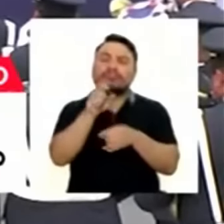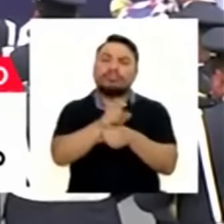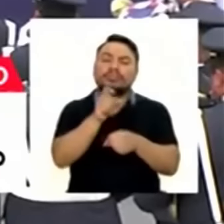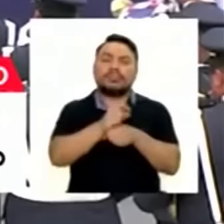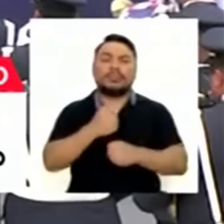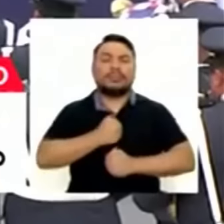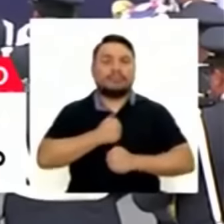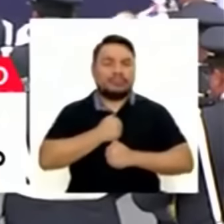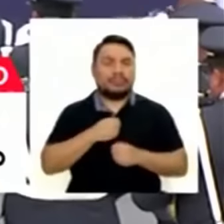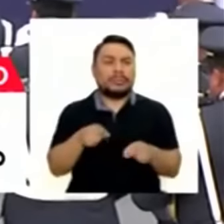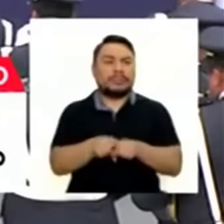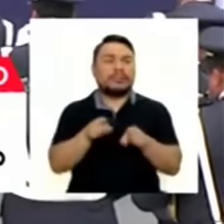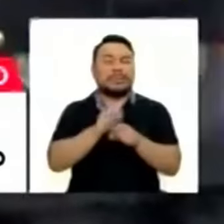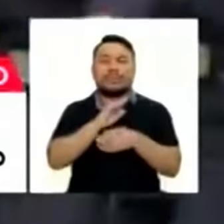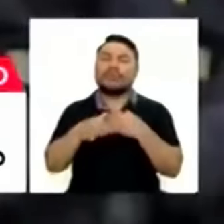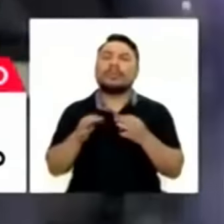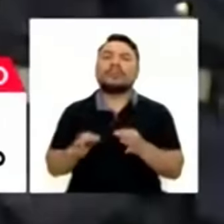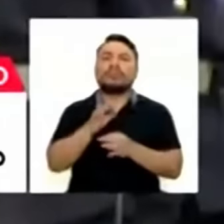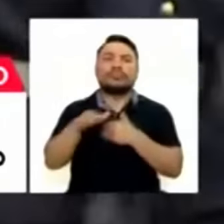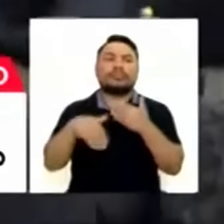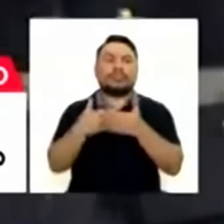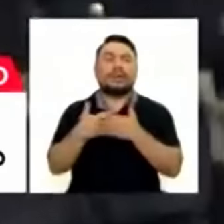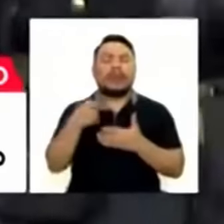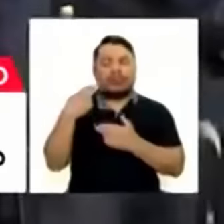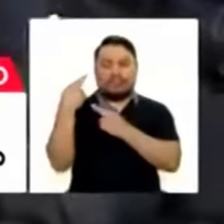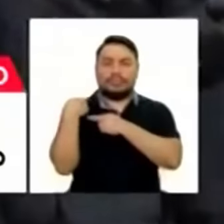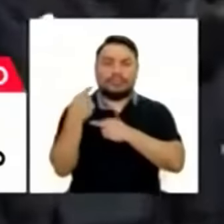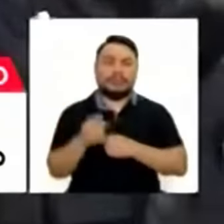la disciplina y el estricto cumplimiento del deber.